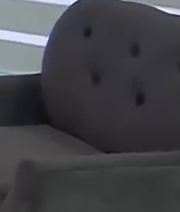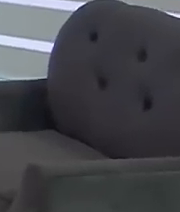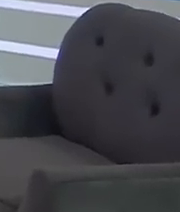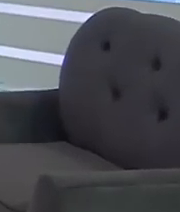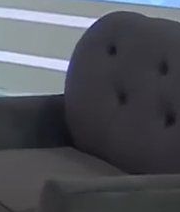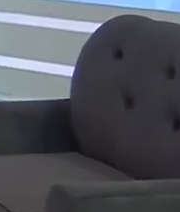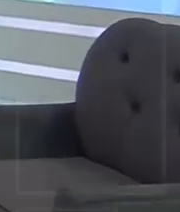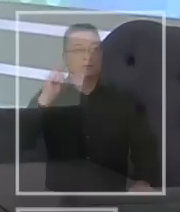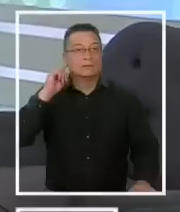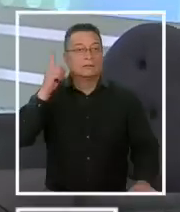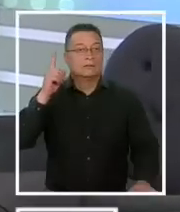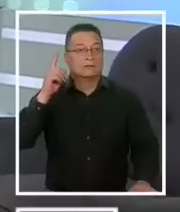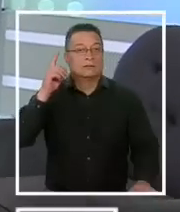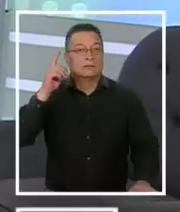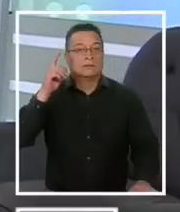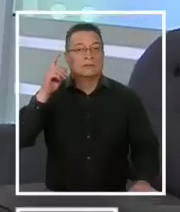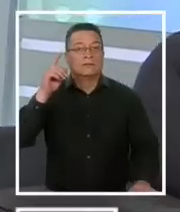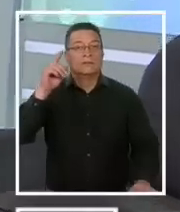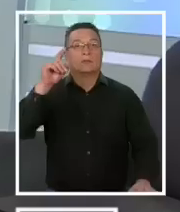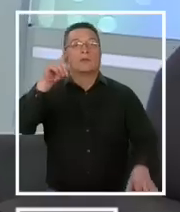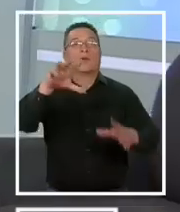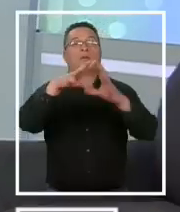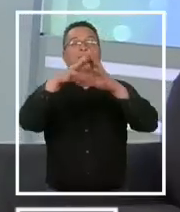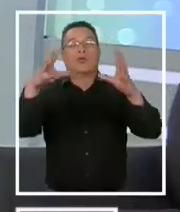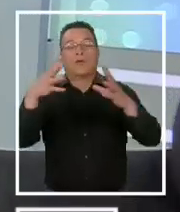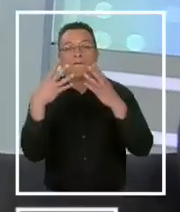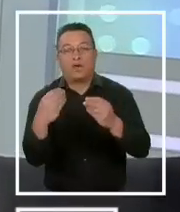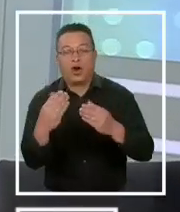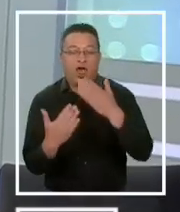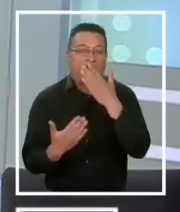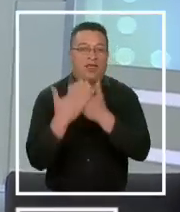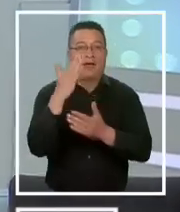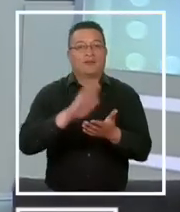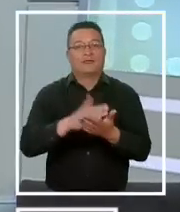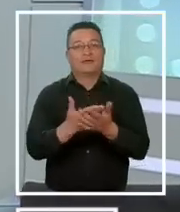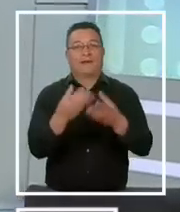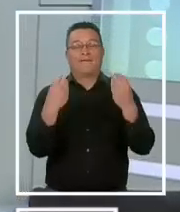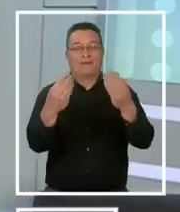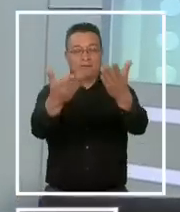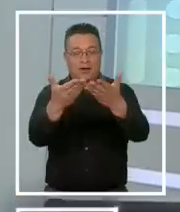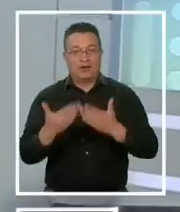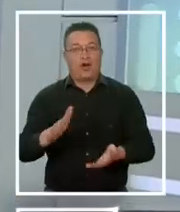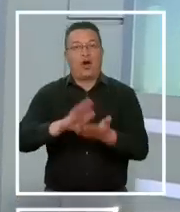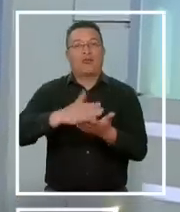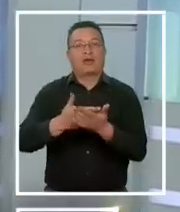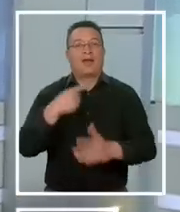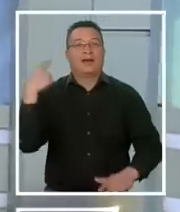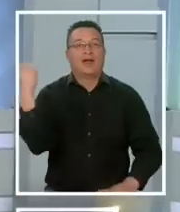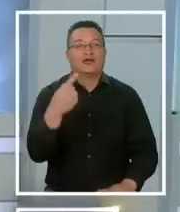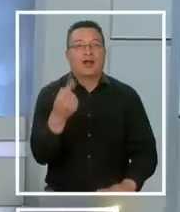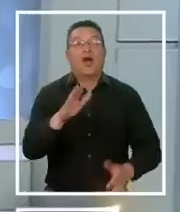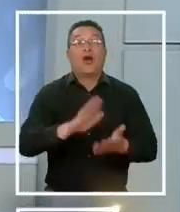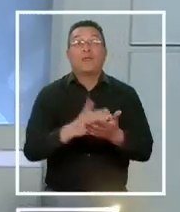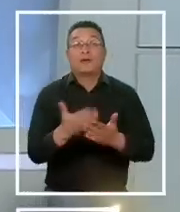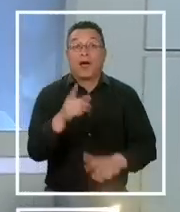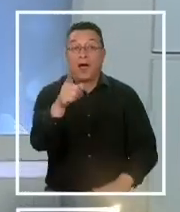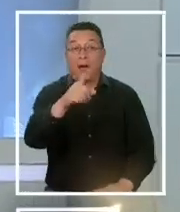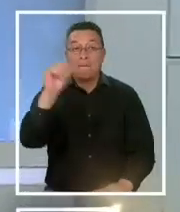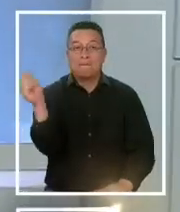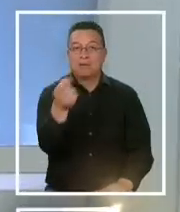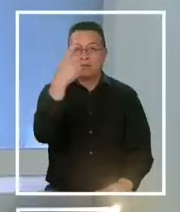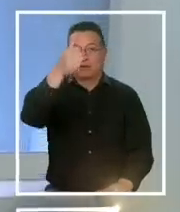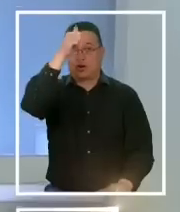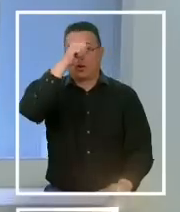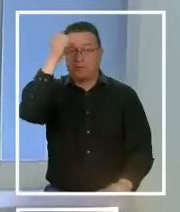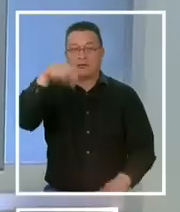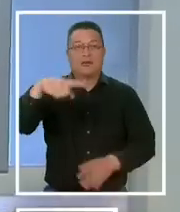Qué tal cómo están ustedes muy buenos días Bienvenidos a este domingo estado nacional con Y cómo estás tú qué tal primer domingo del